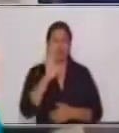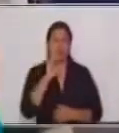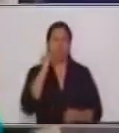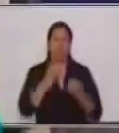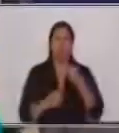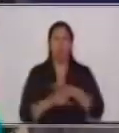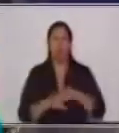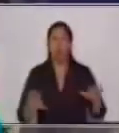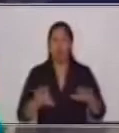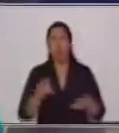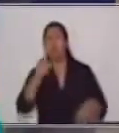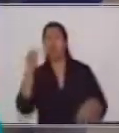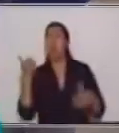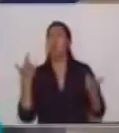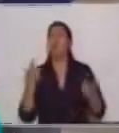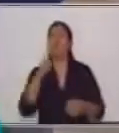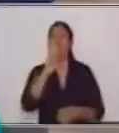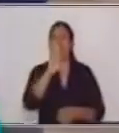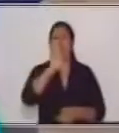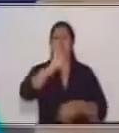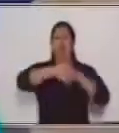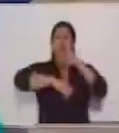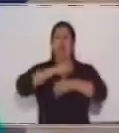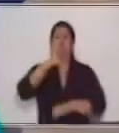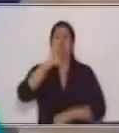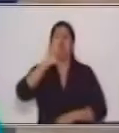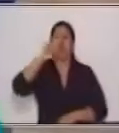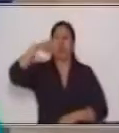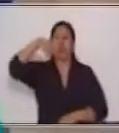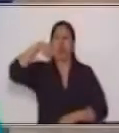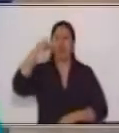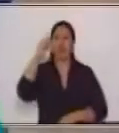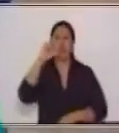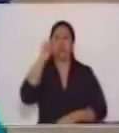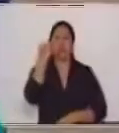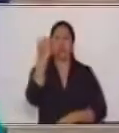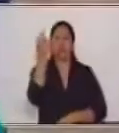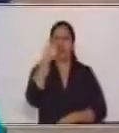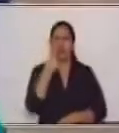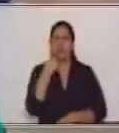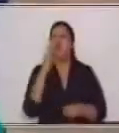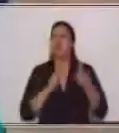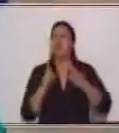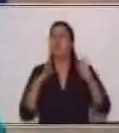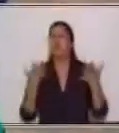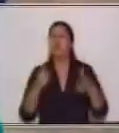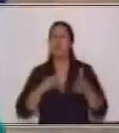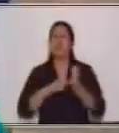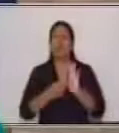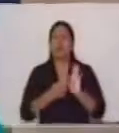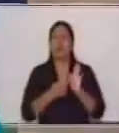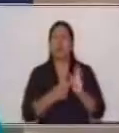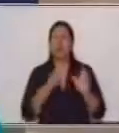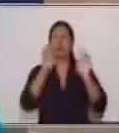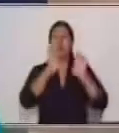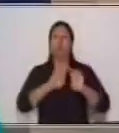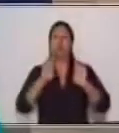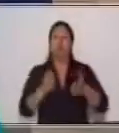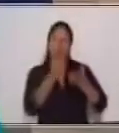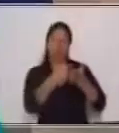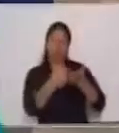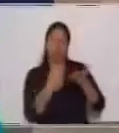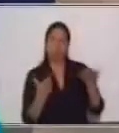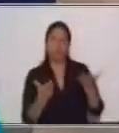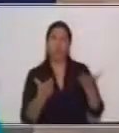referencias. Son importantes siempre las referencias. Un ensayo debe estar siempre bien fundamentado. Se escriben